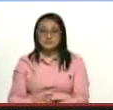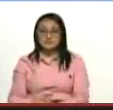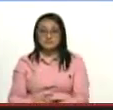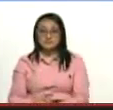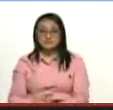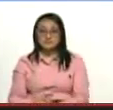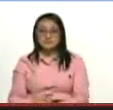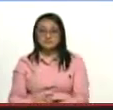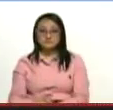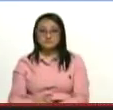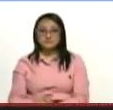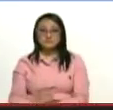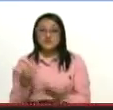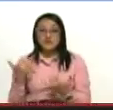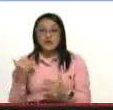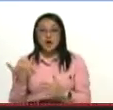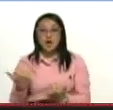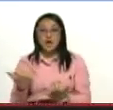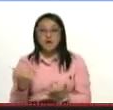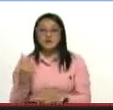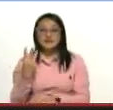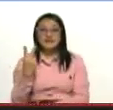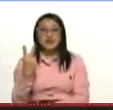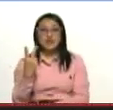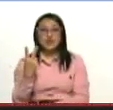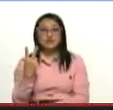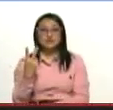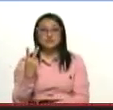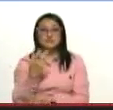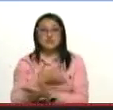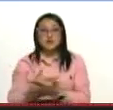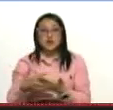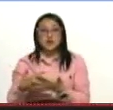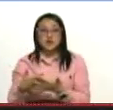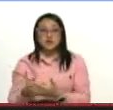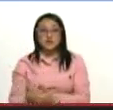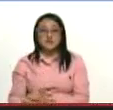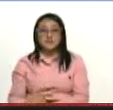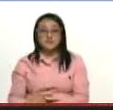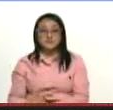Aunque ahora tienen 32 billones millardas